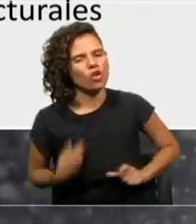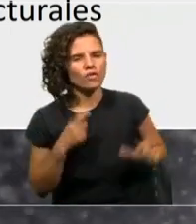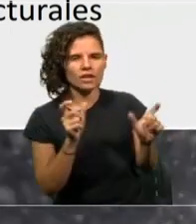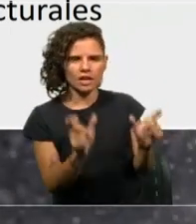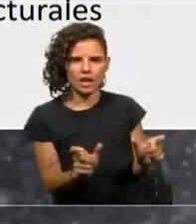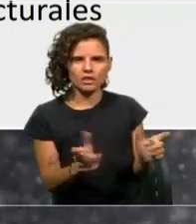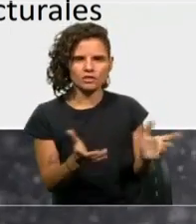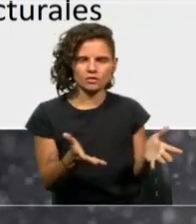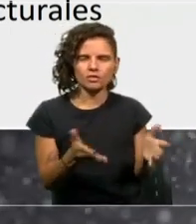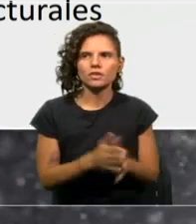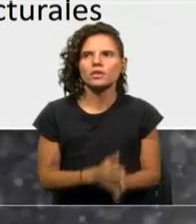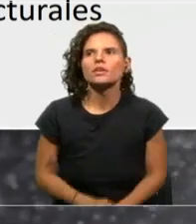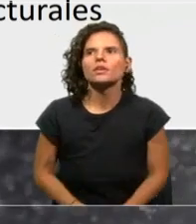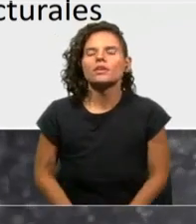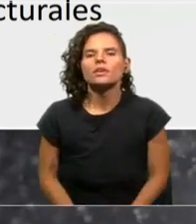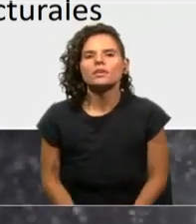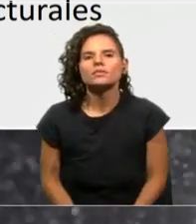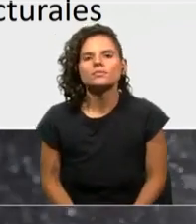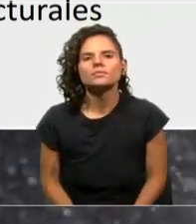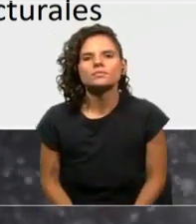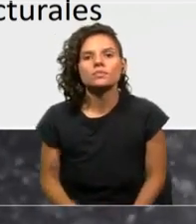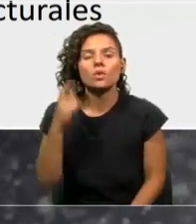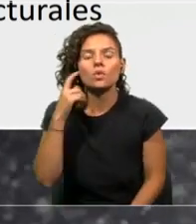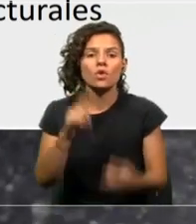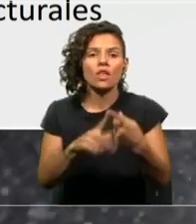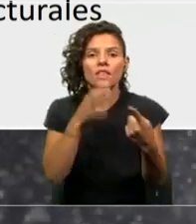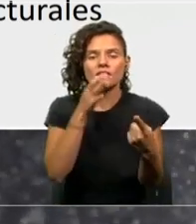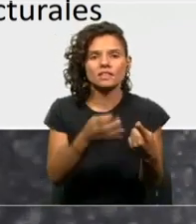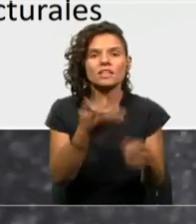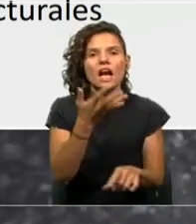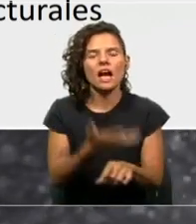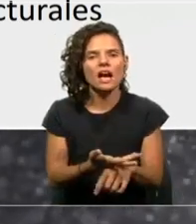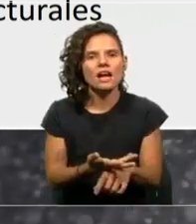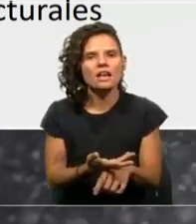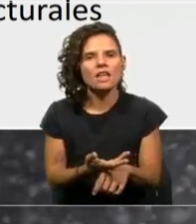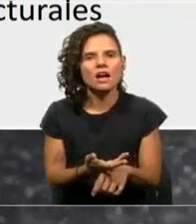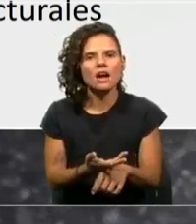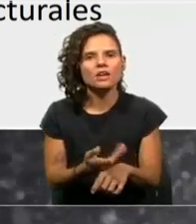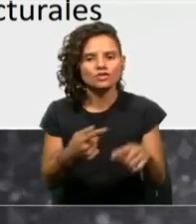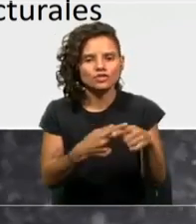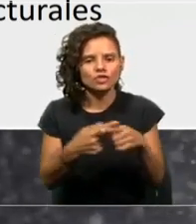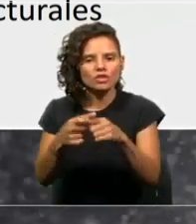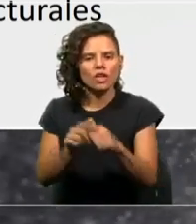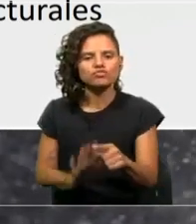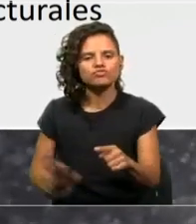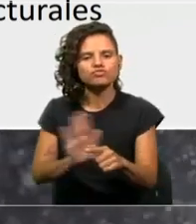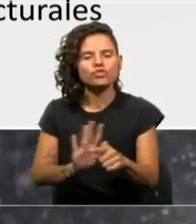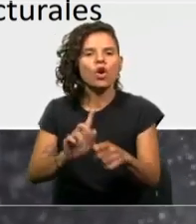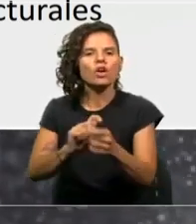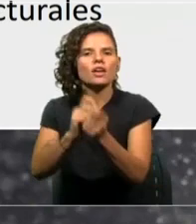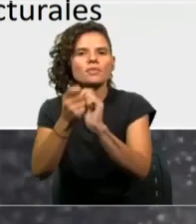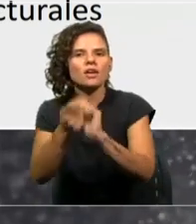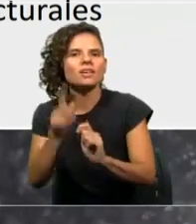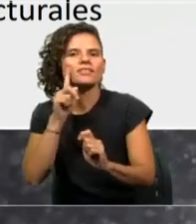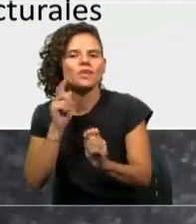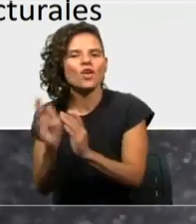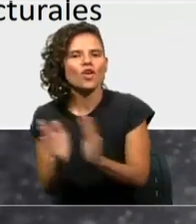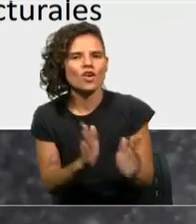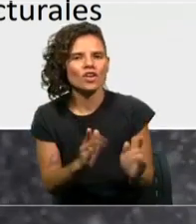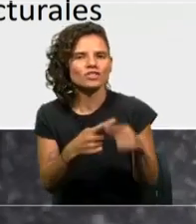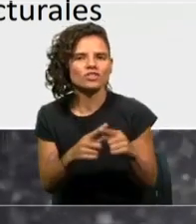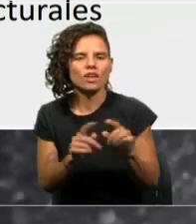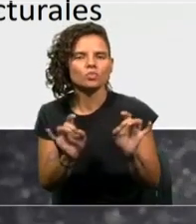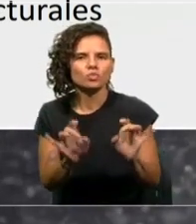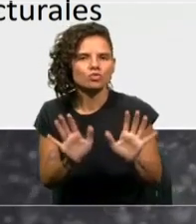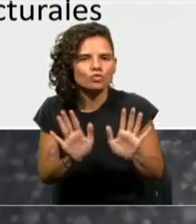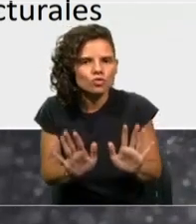que exista conservación o transformación social sin que se pierda el orden social, sin que haya una crisis, ya aunque